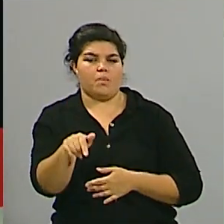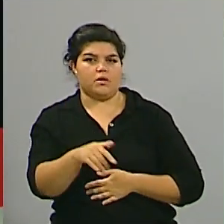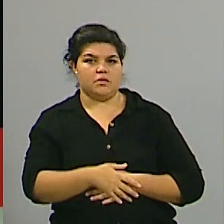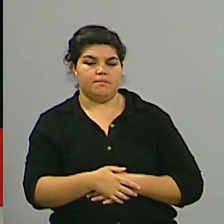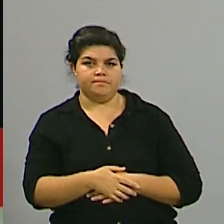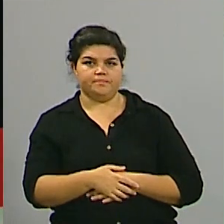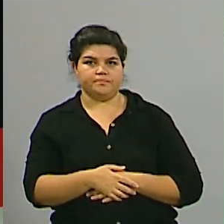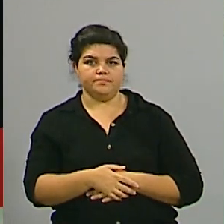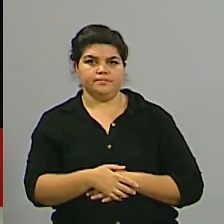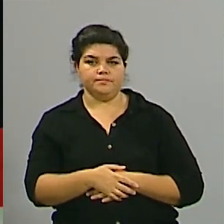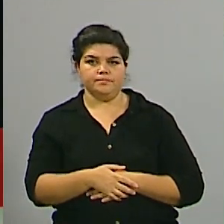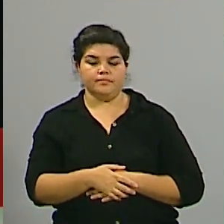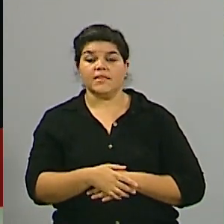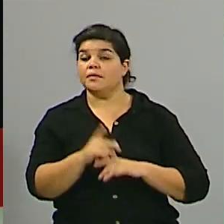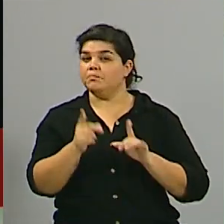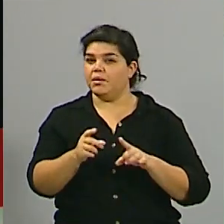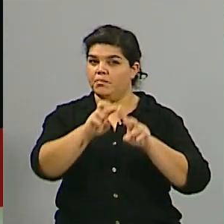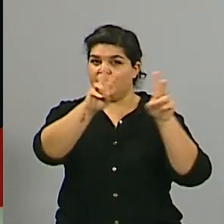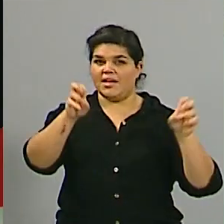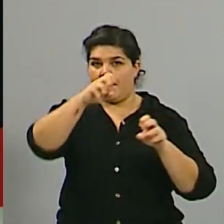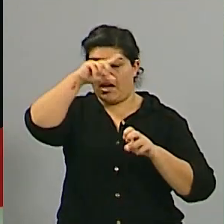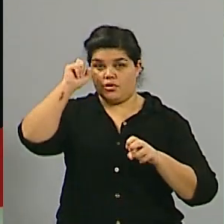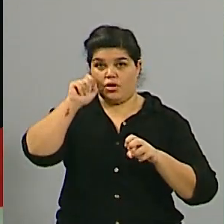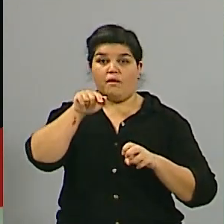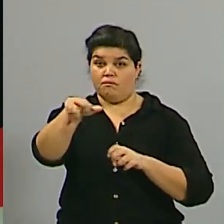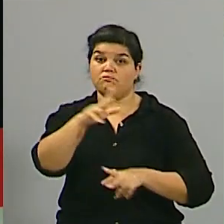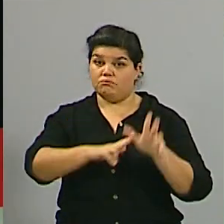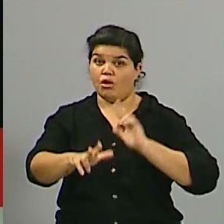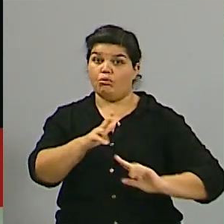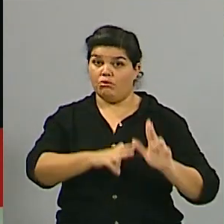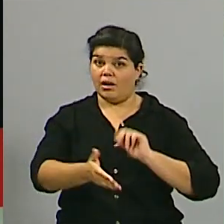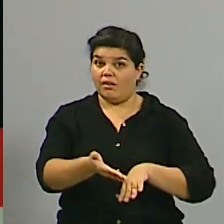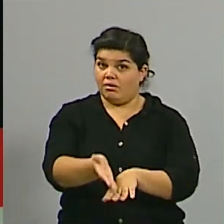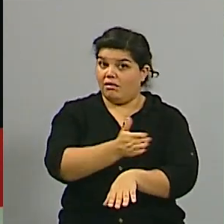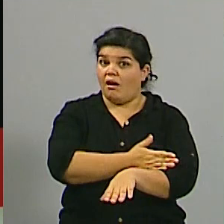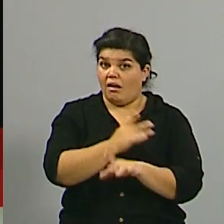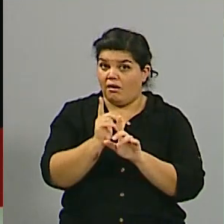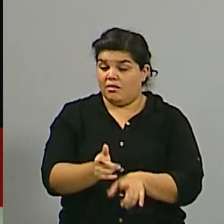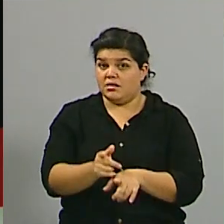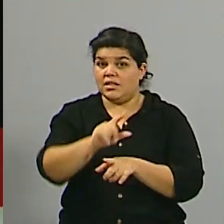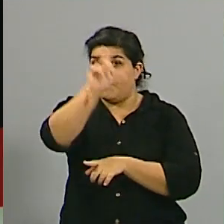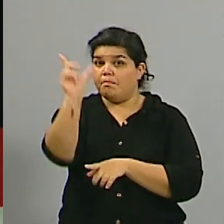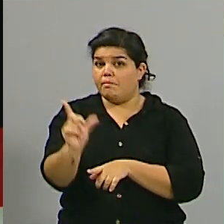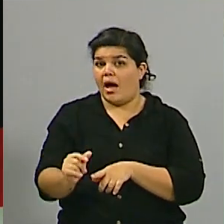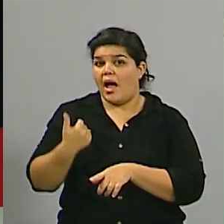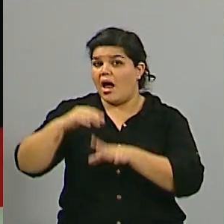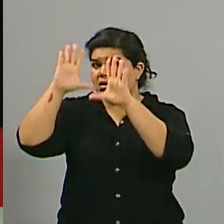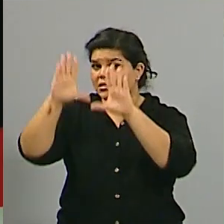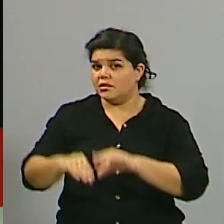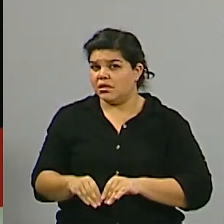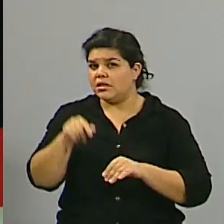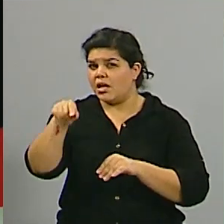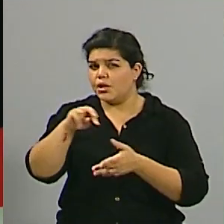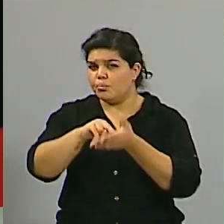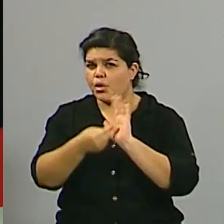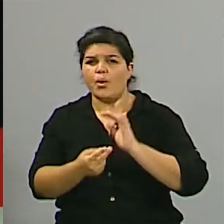evitar llevarte un poco al plano nacional, porque incluso vos hacías referencia a lo que sucede en el país. Y cuando estábamos pensando en